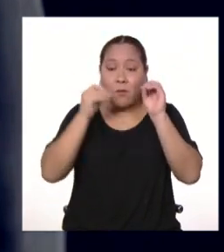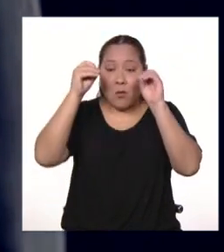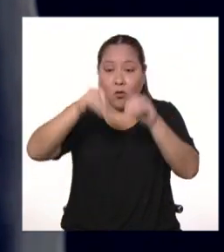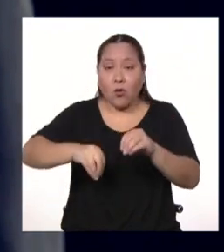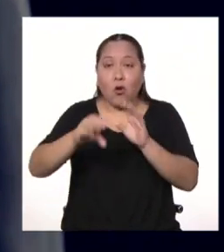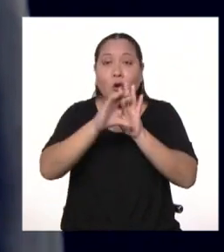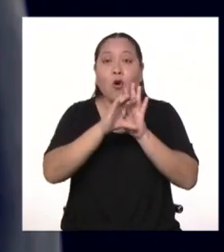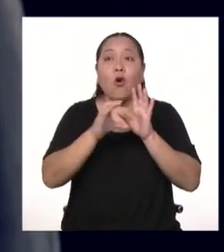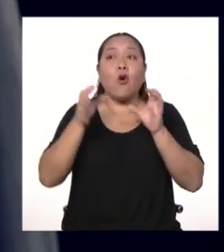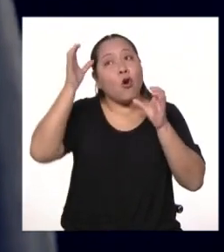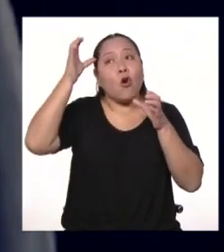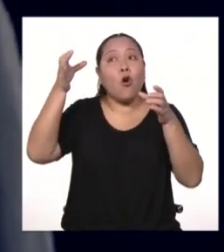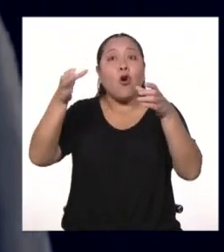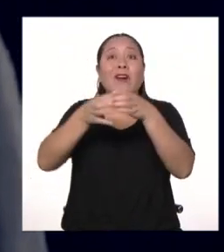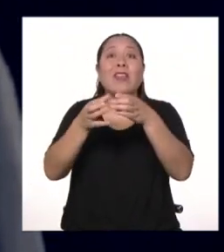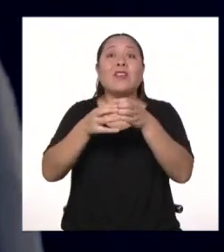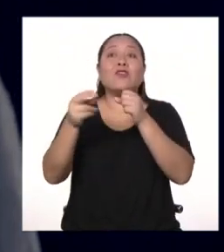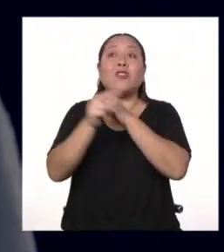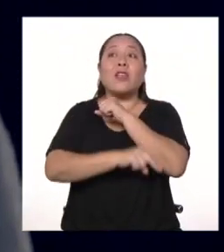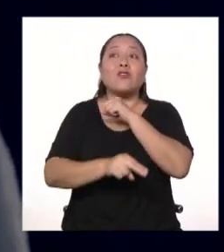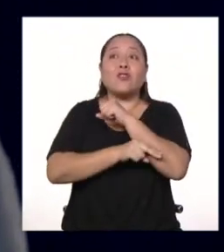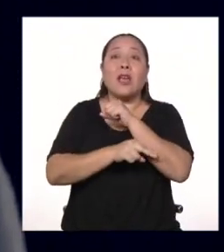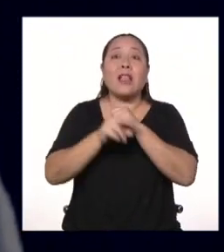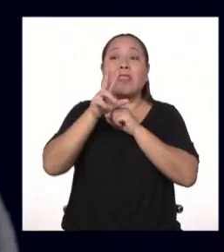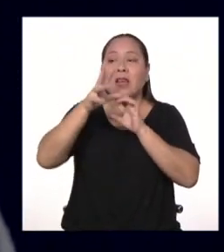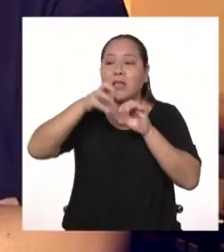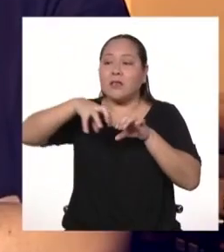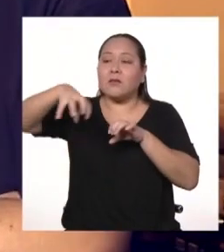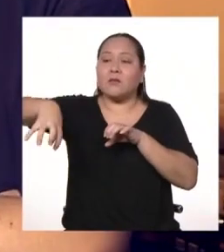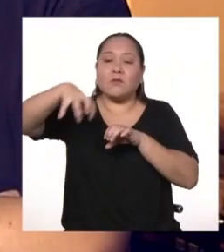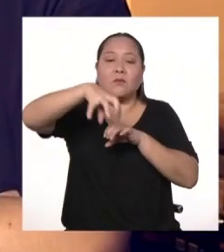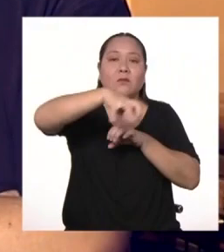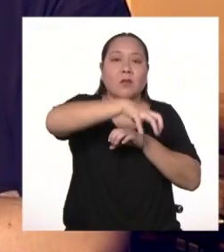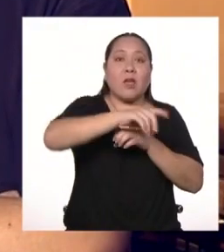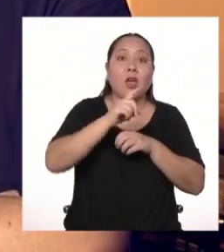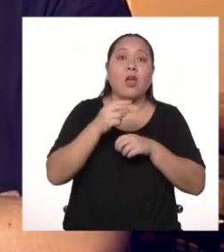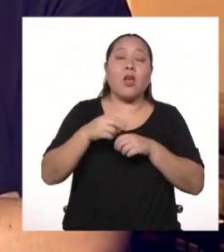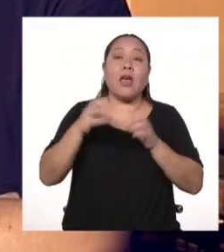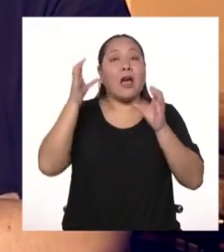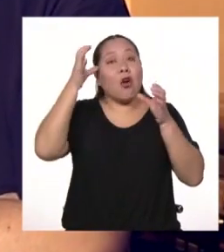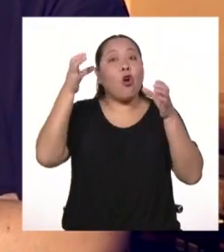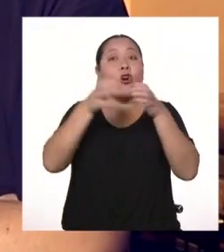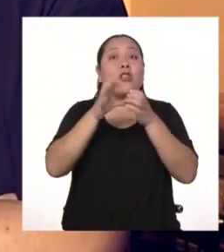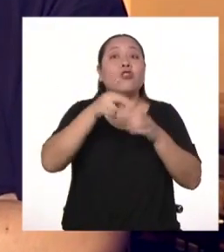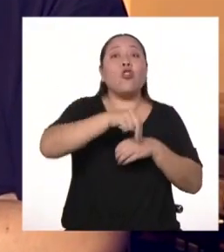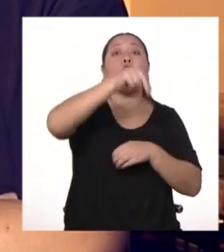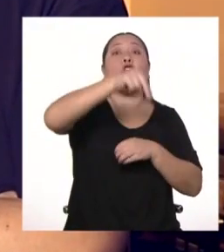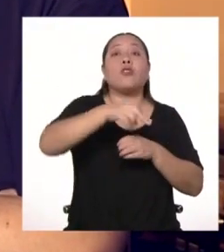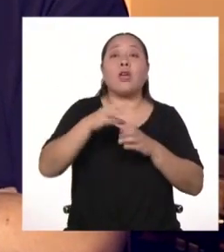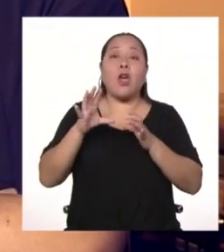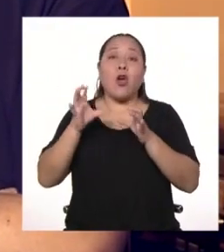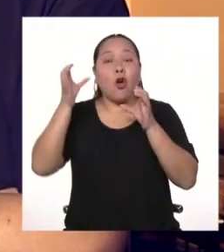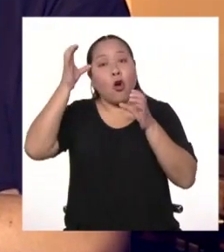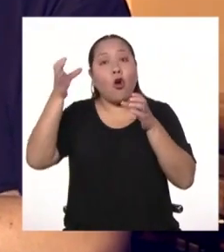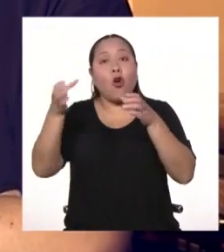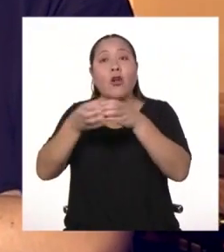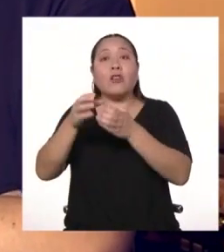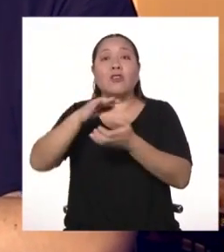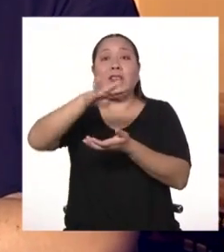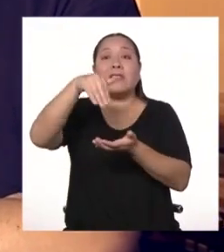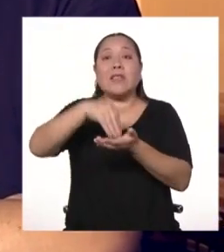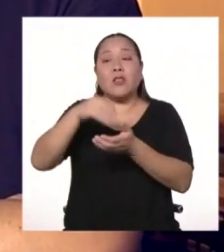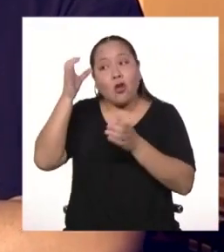Nacional, 3 congresos regionales, del norte, el centro y el sur. Y hubo elecciones para esto. Y Valdelomar